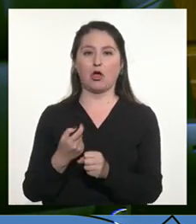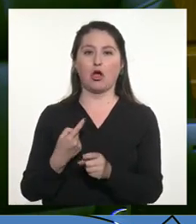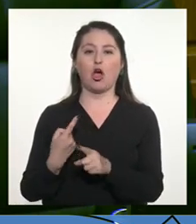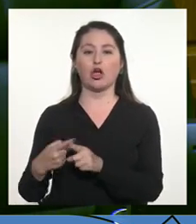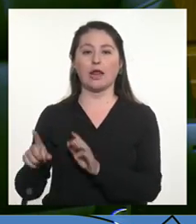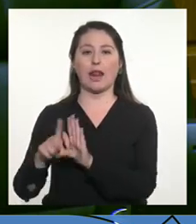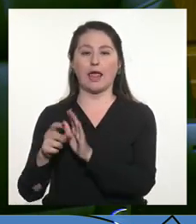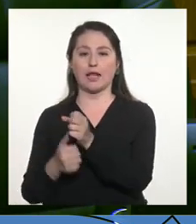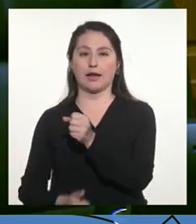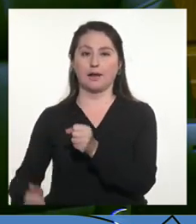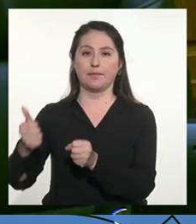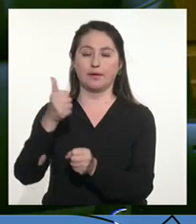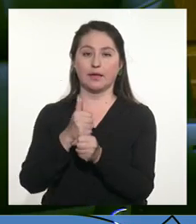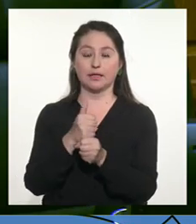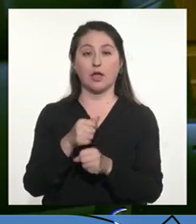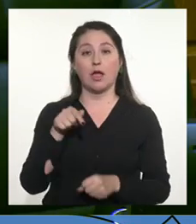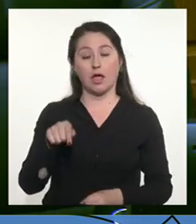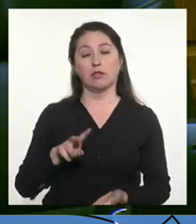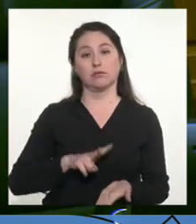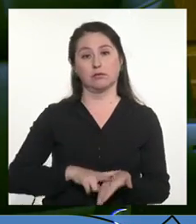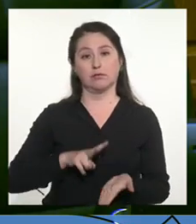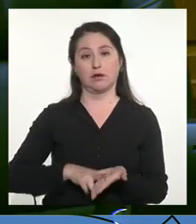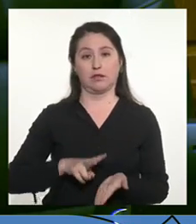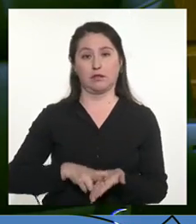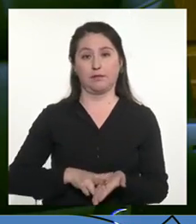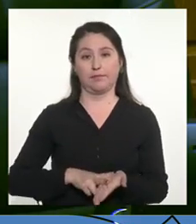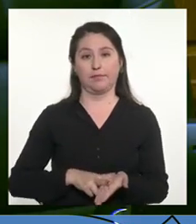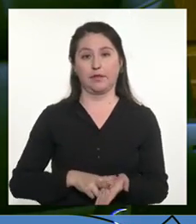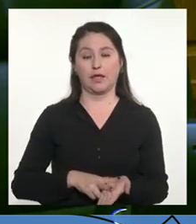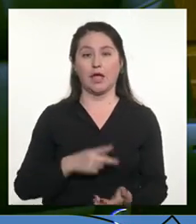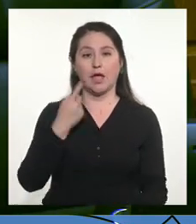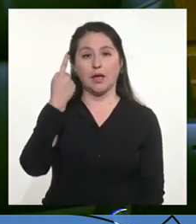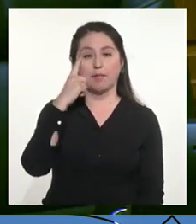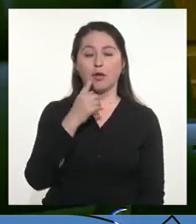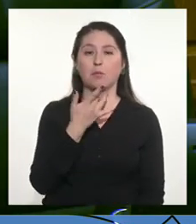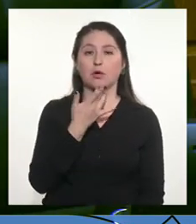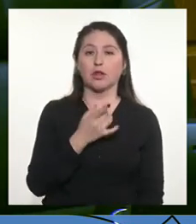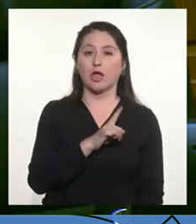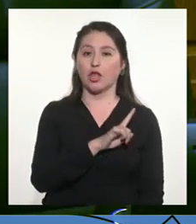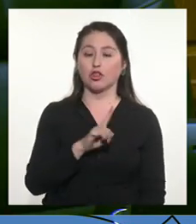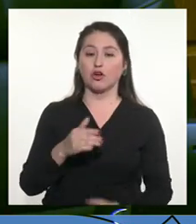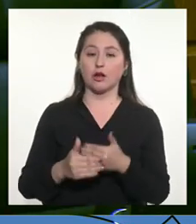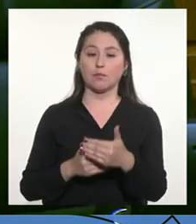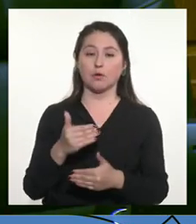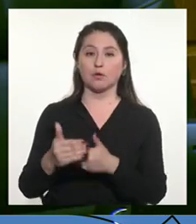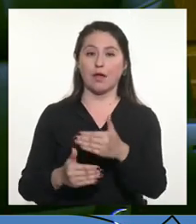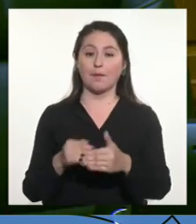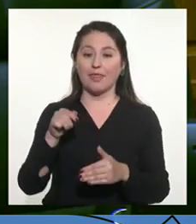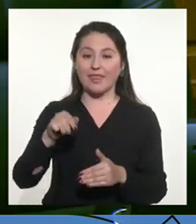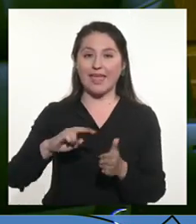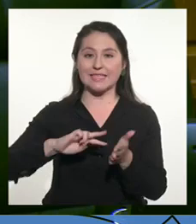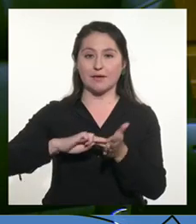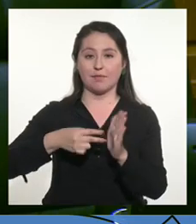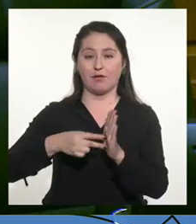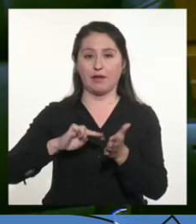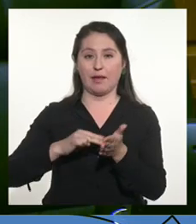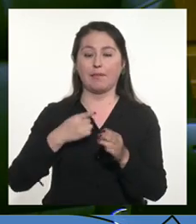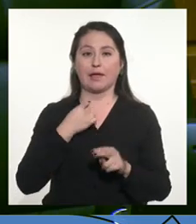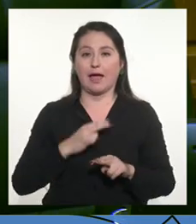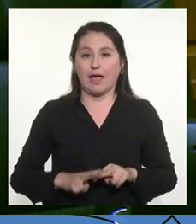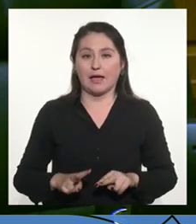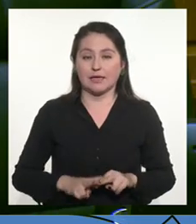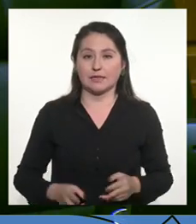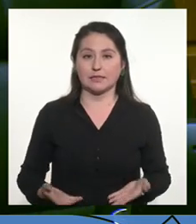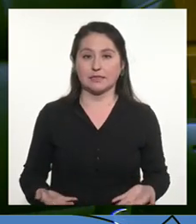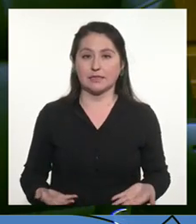eso es una realidad y porque no hemos avanzado la resolución de ese problema que lo que hace es a lo mejor